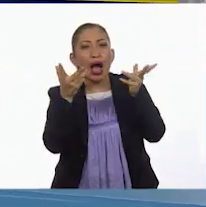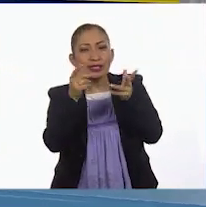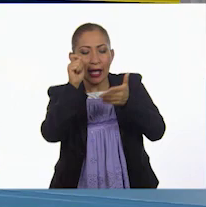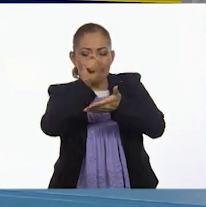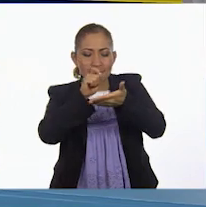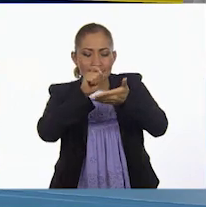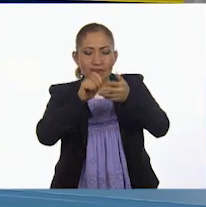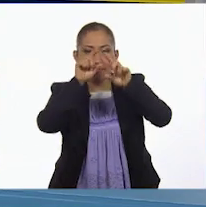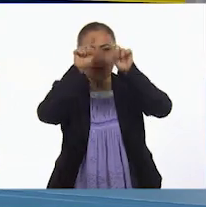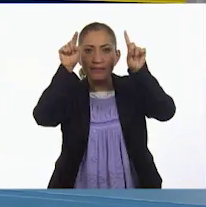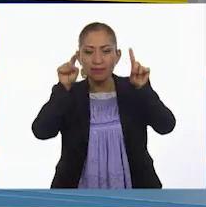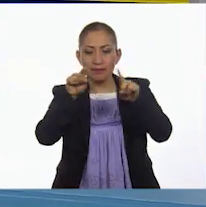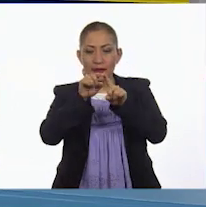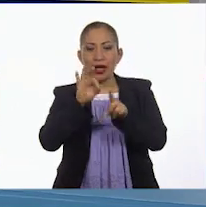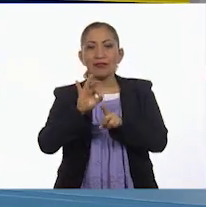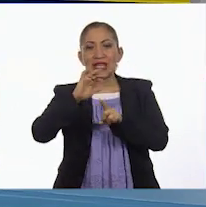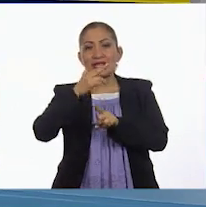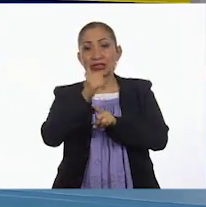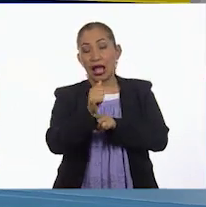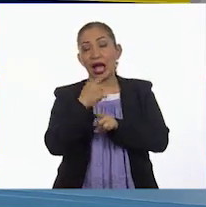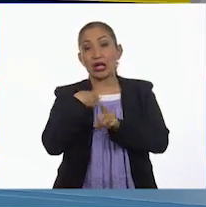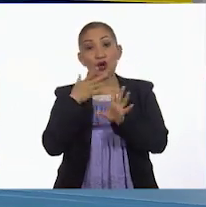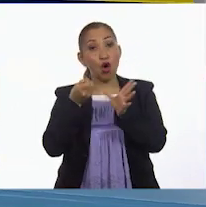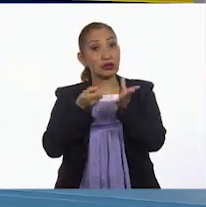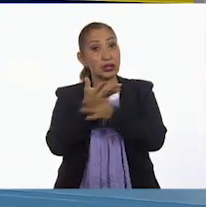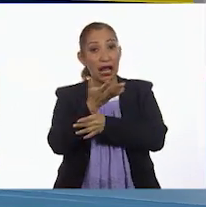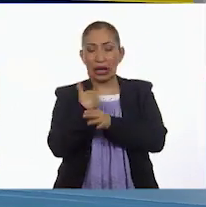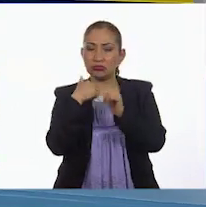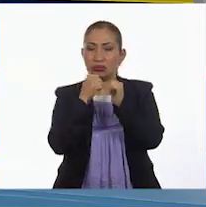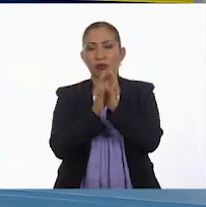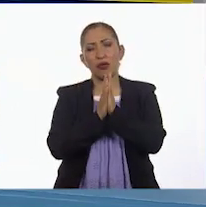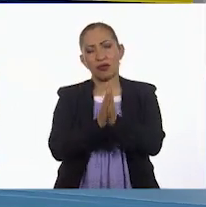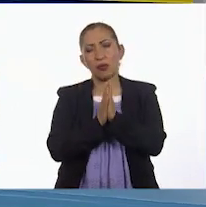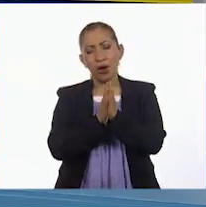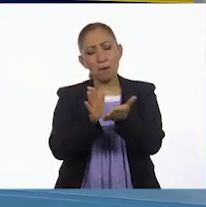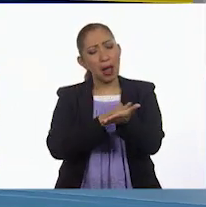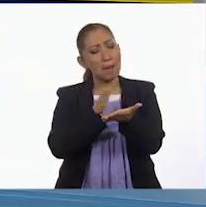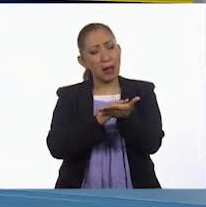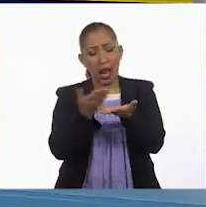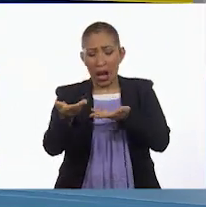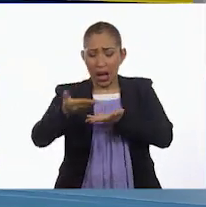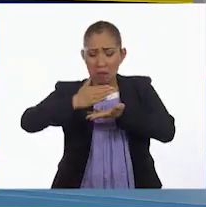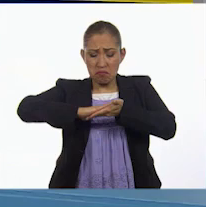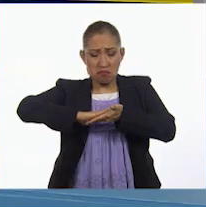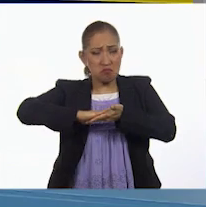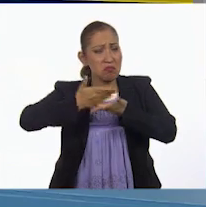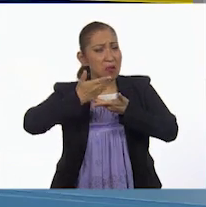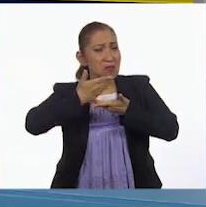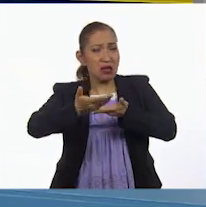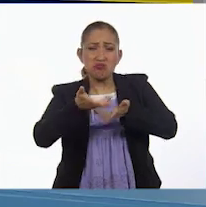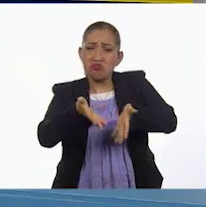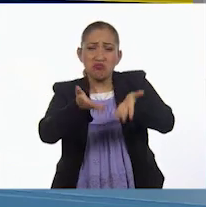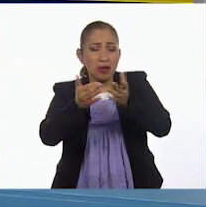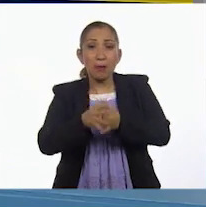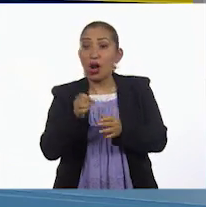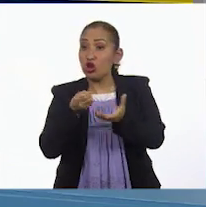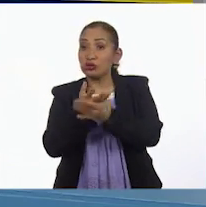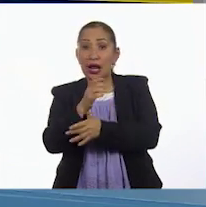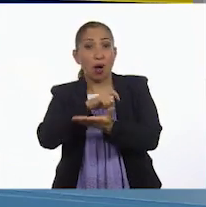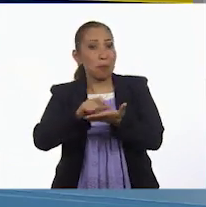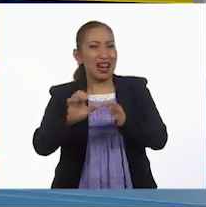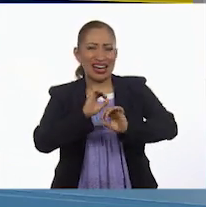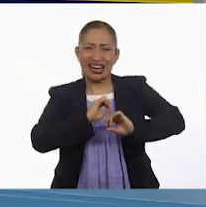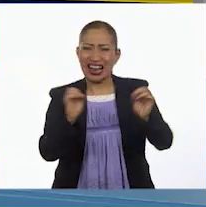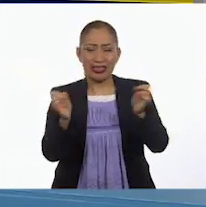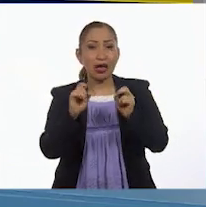ficha de trabajo, y pues sobre todo no salgas. Si necesitas hacerlo en una hojita doblada a la mitad, pues hazlo, pero no salgas.